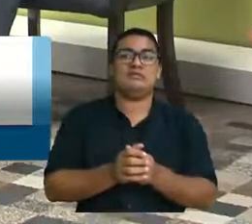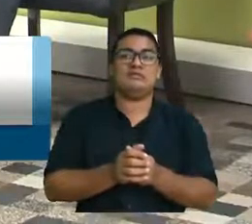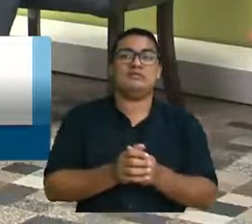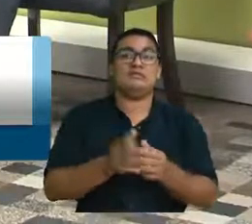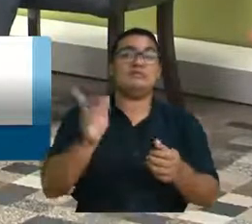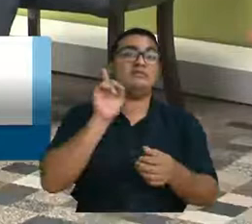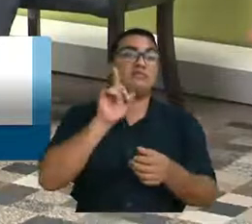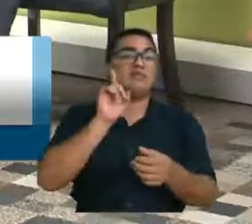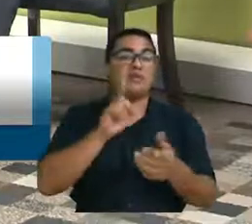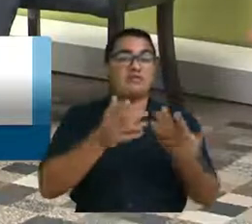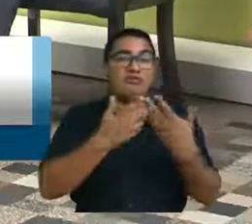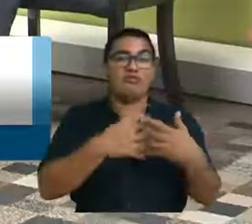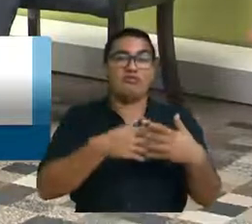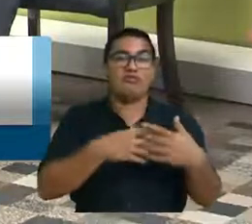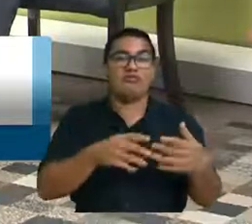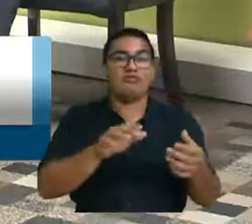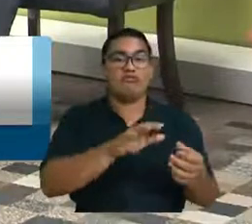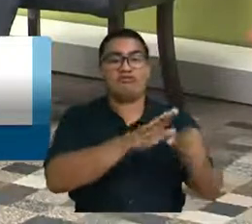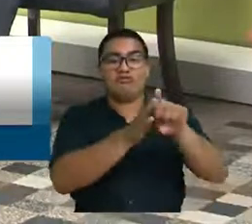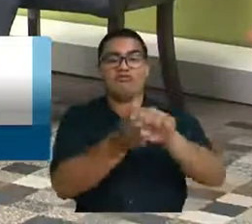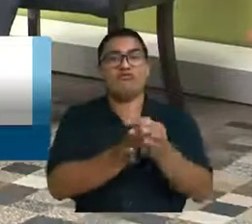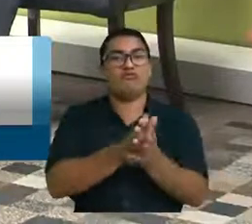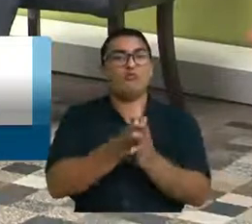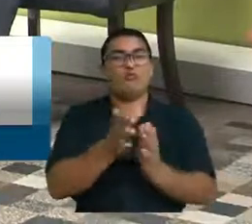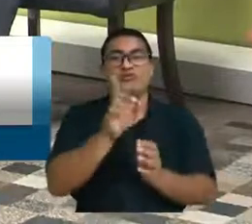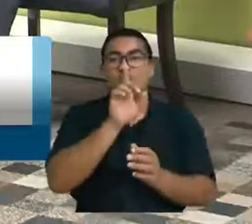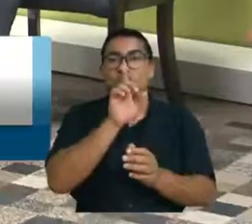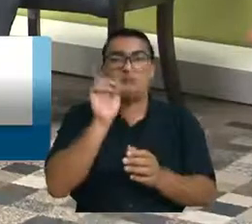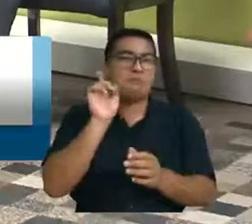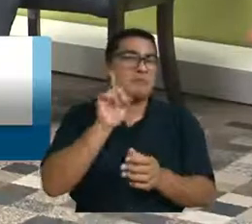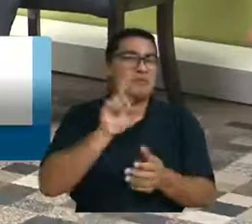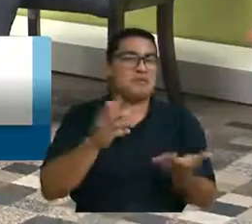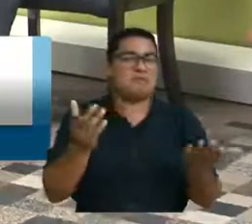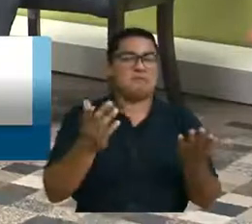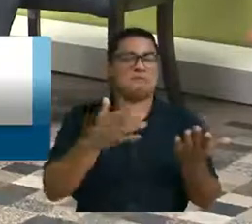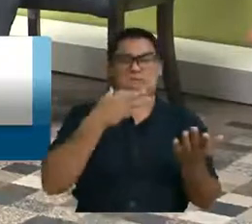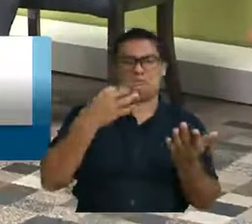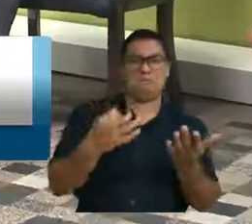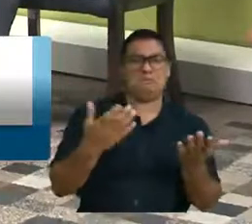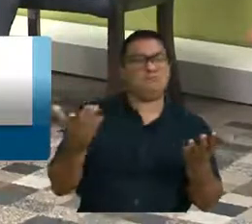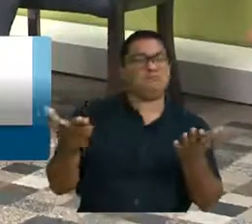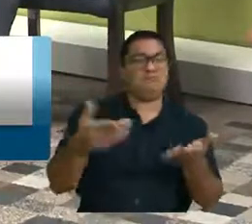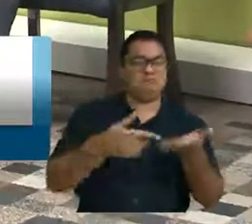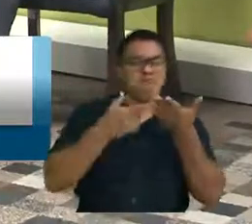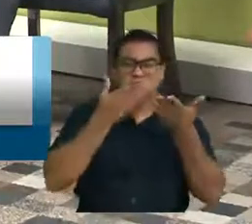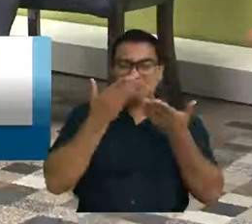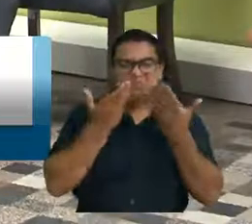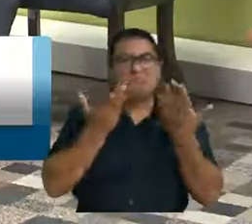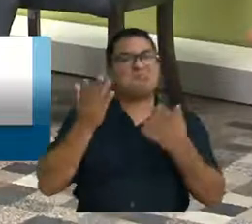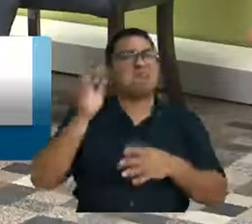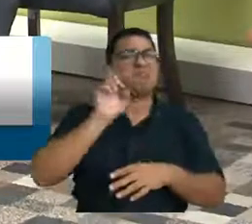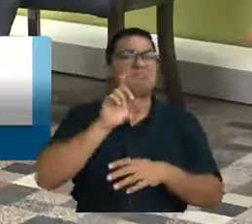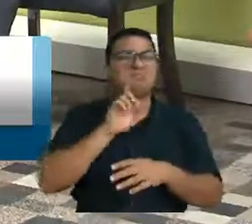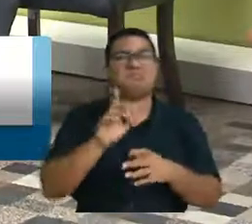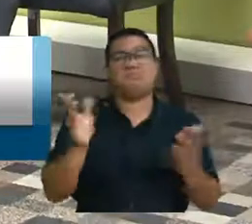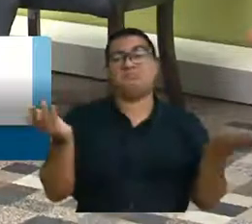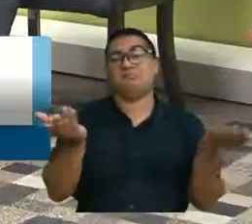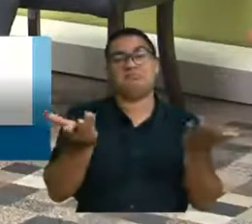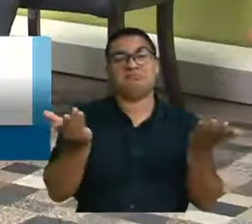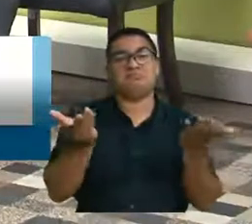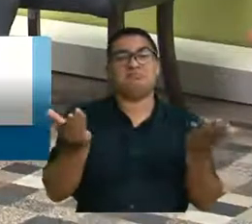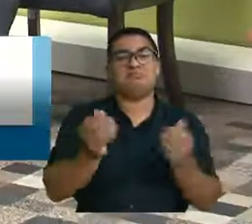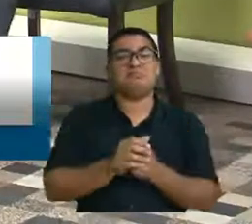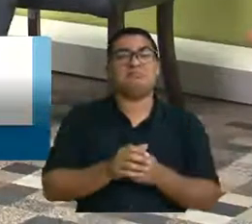fabricando alcoholes caseros y realmente no tener la certeza y la seguridad que lo que estás usando de alcohol sea